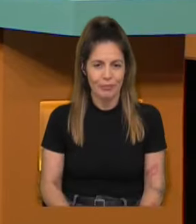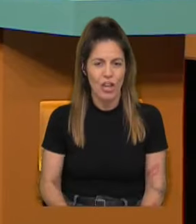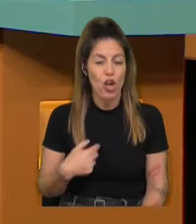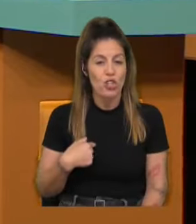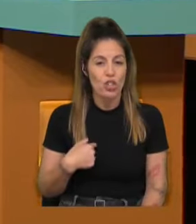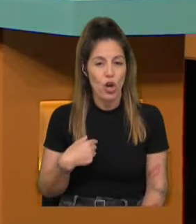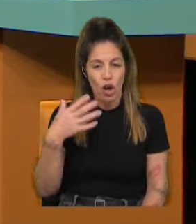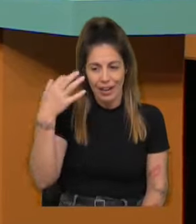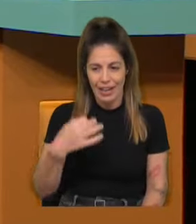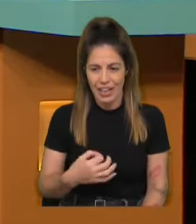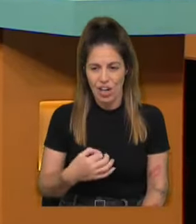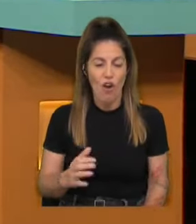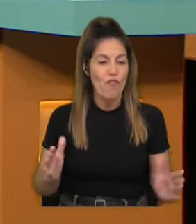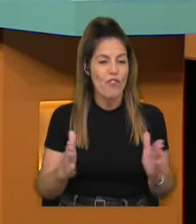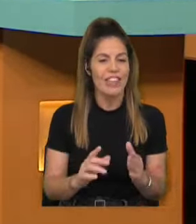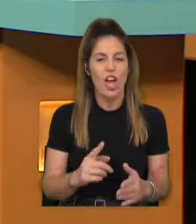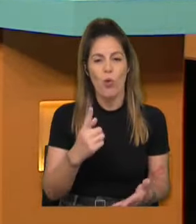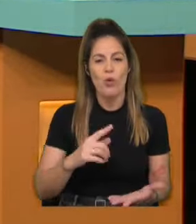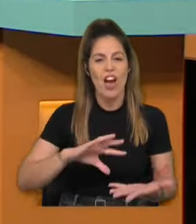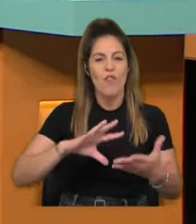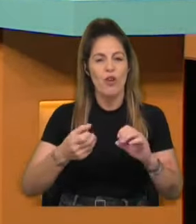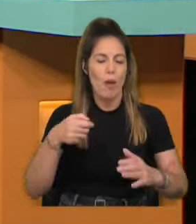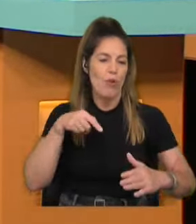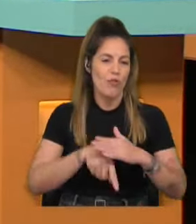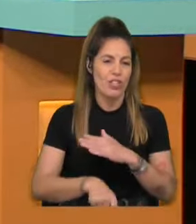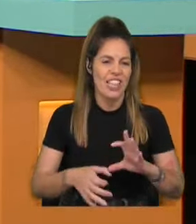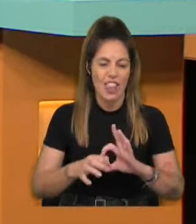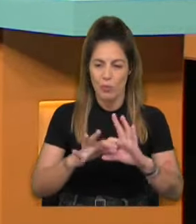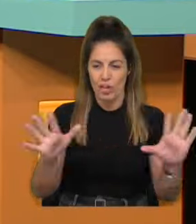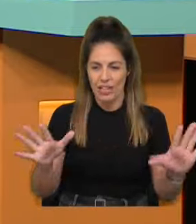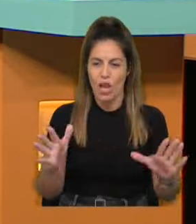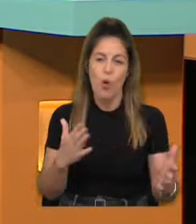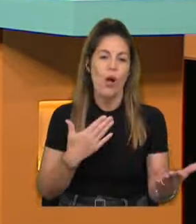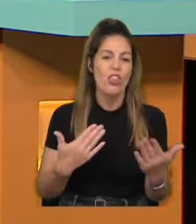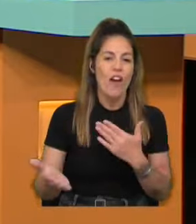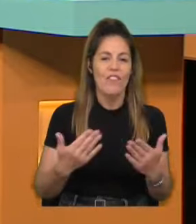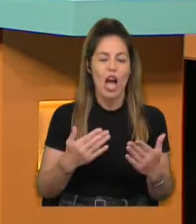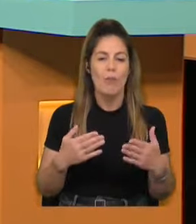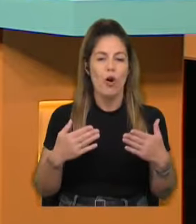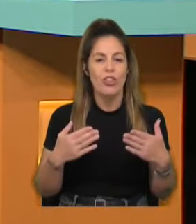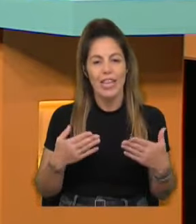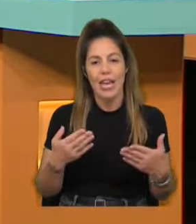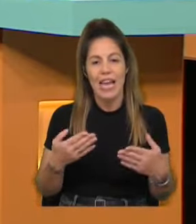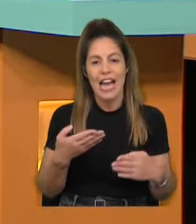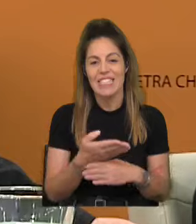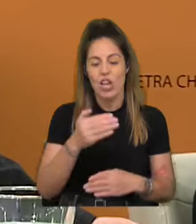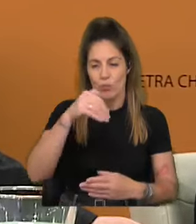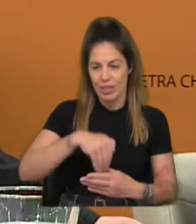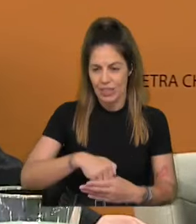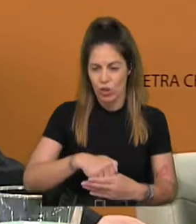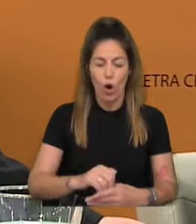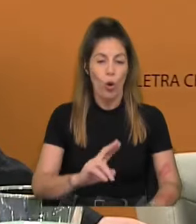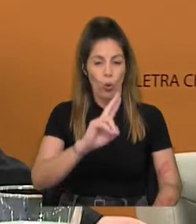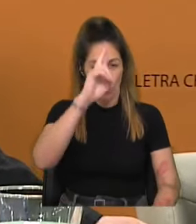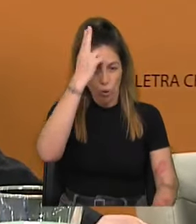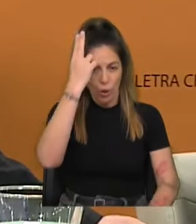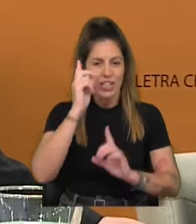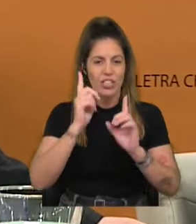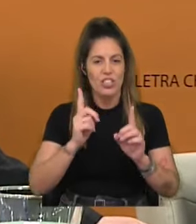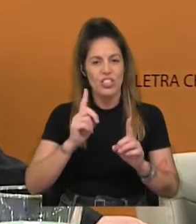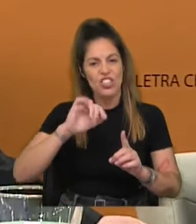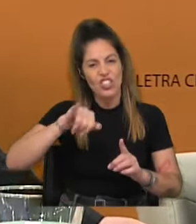que estamos frente a una de las formas de profundizar la democracia cuando hablamos de consultas populares creo que Uruguay Además ya tiene